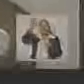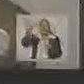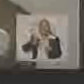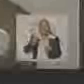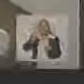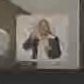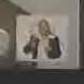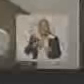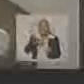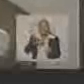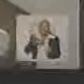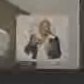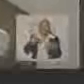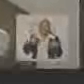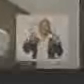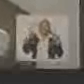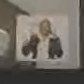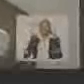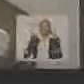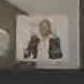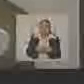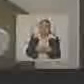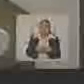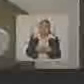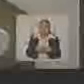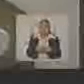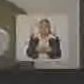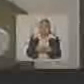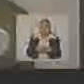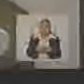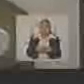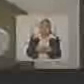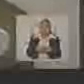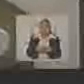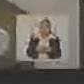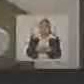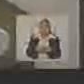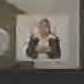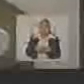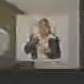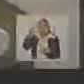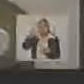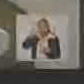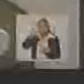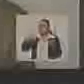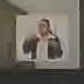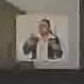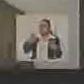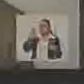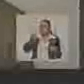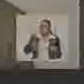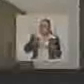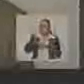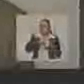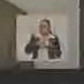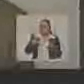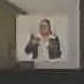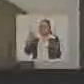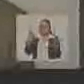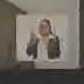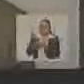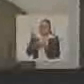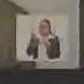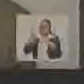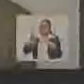entregarse a la tarea de darle a la gobernabilidad un sentido democrático participativo. Me uniré con las